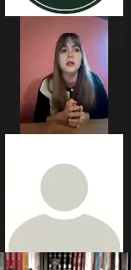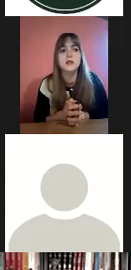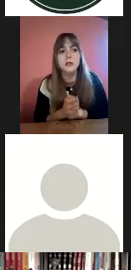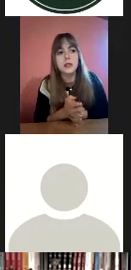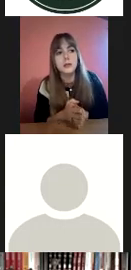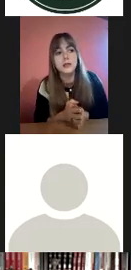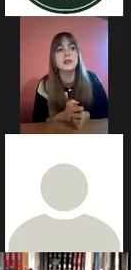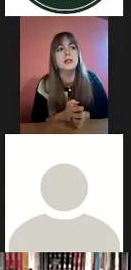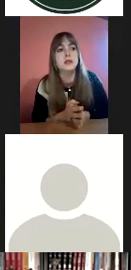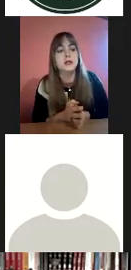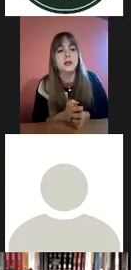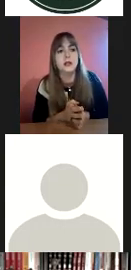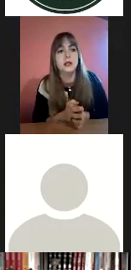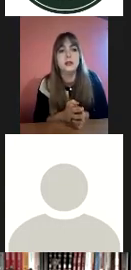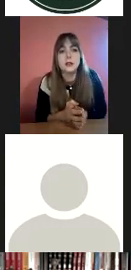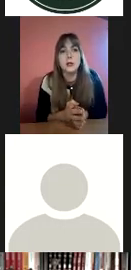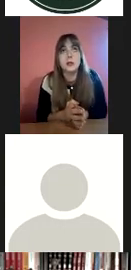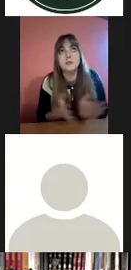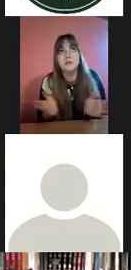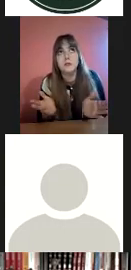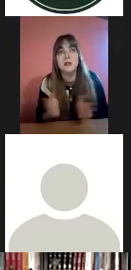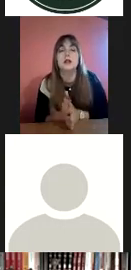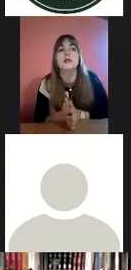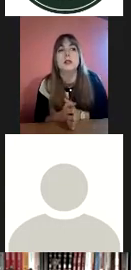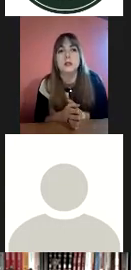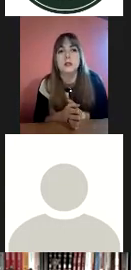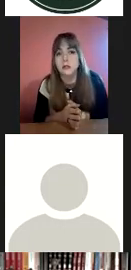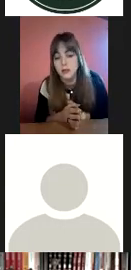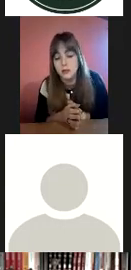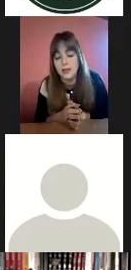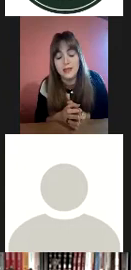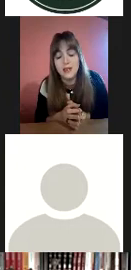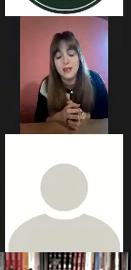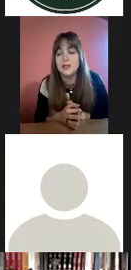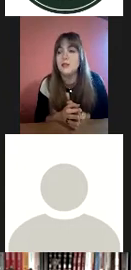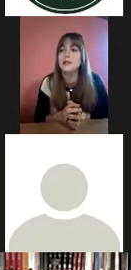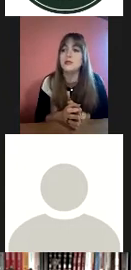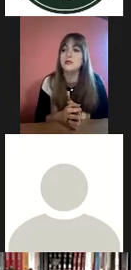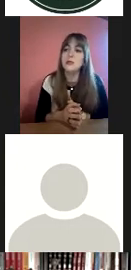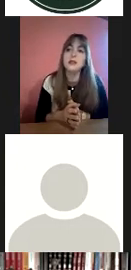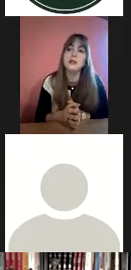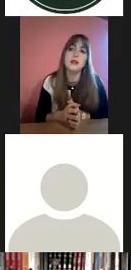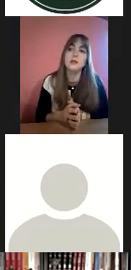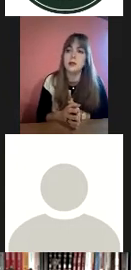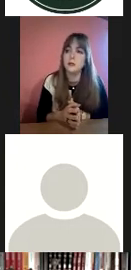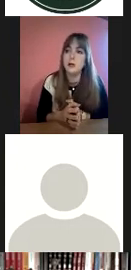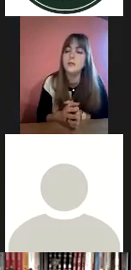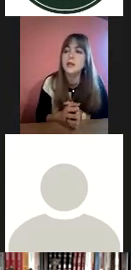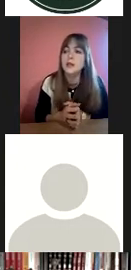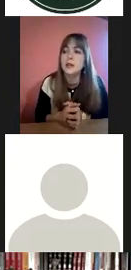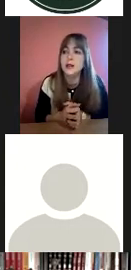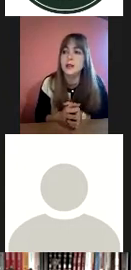jaulas. Supuestamente están en control antirrábico, que eso demora 10 días, y pasan su vida entera en una